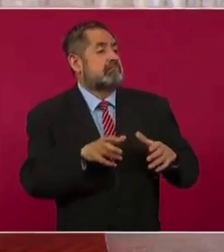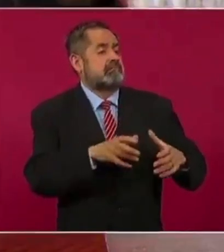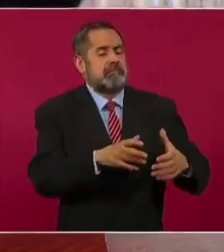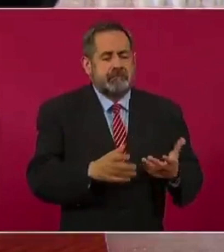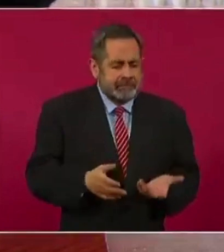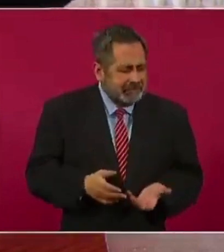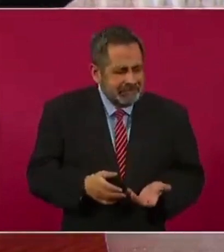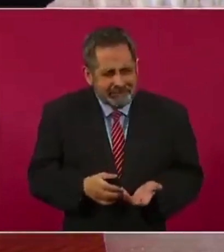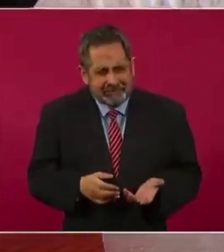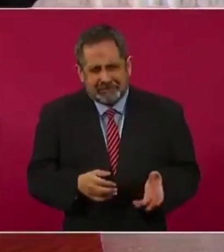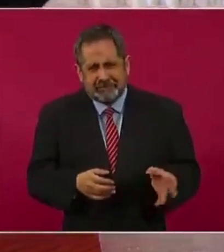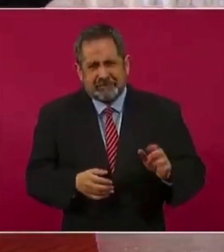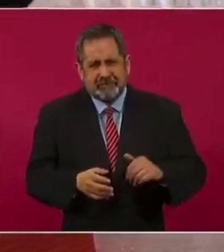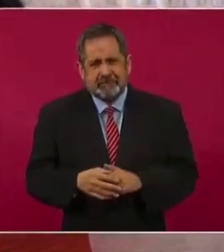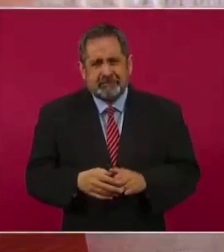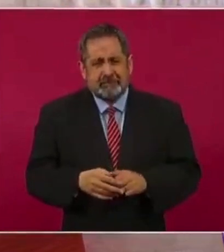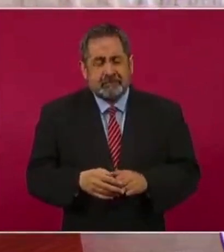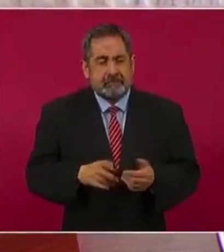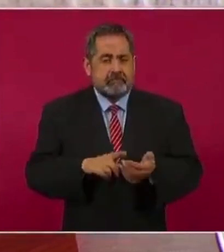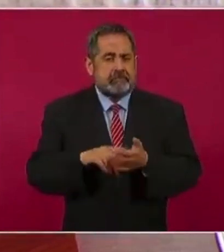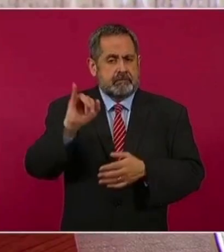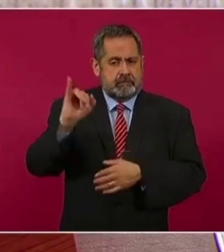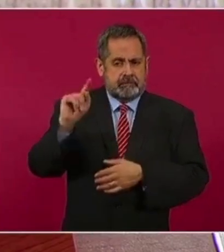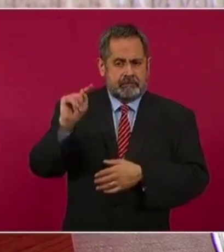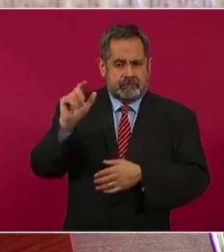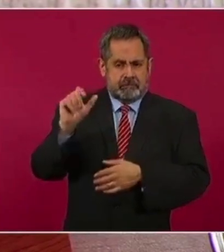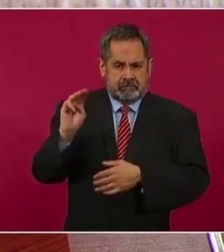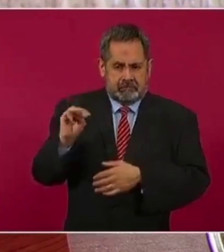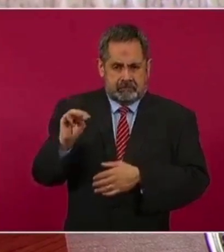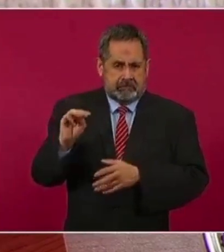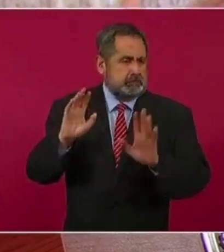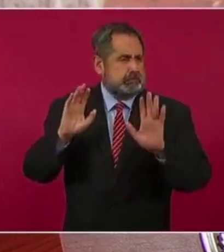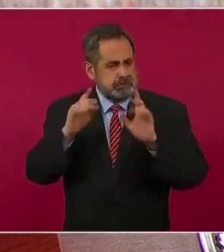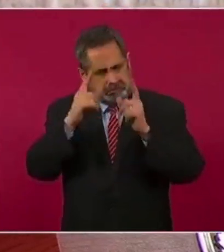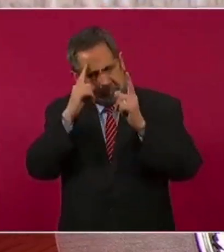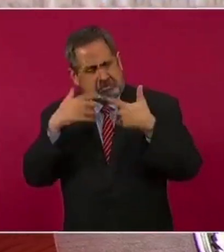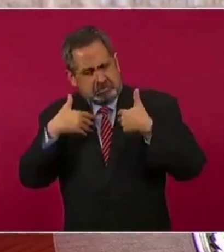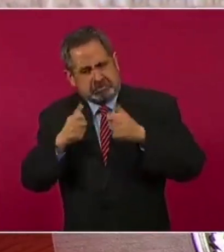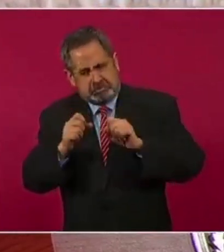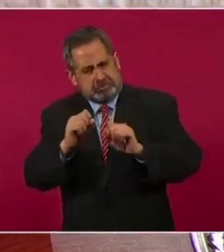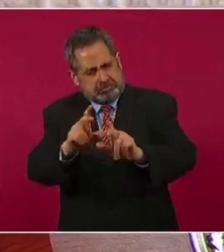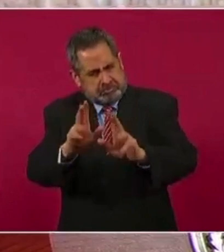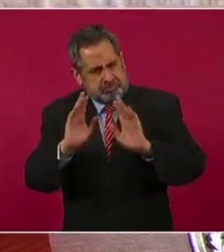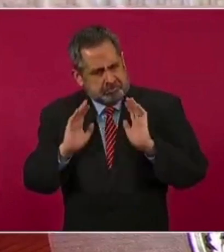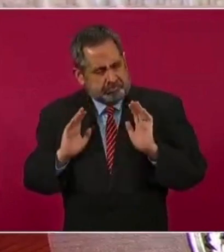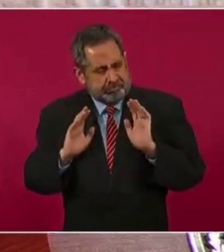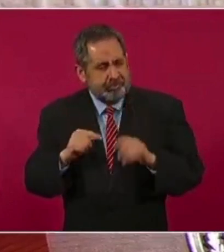Y bueno, lo de Leitán se entiende. Un día vamos a hablar de eso.